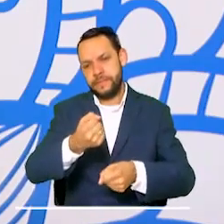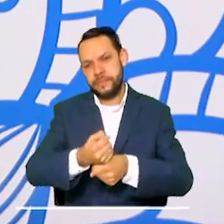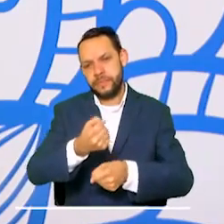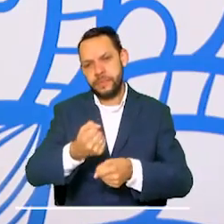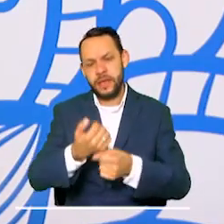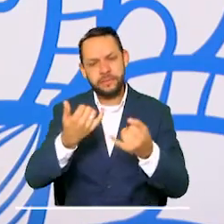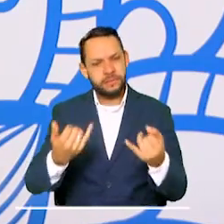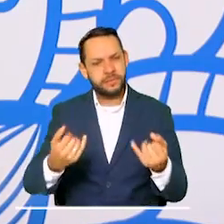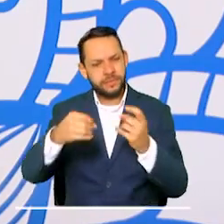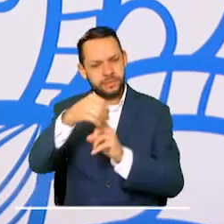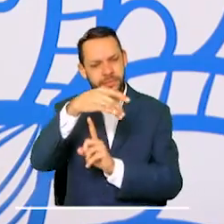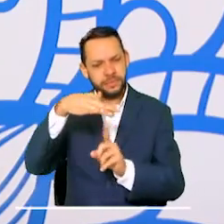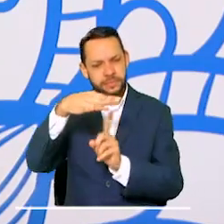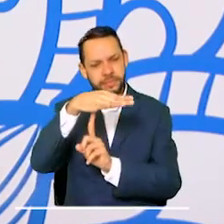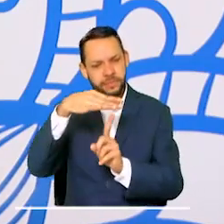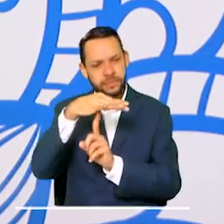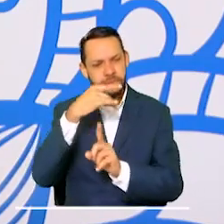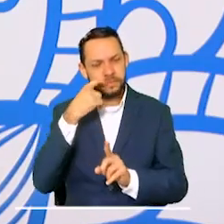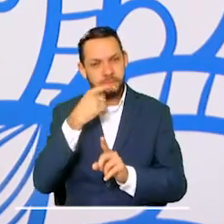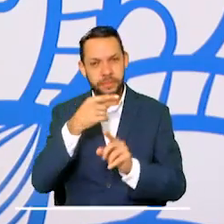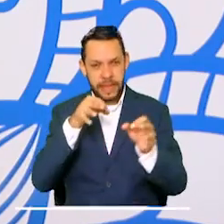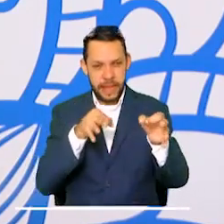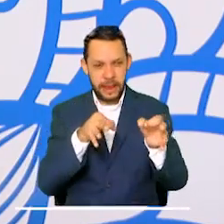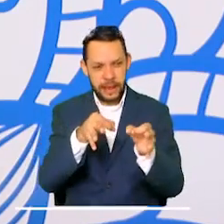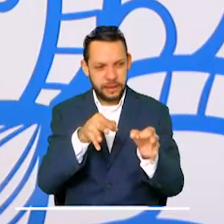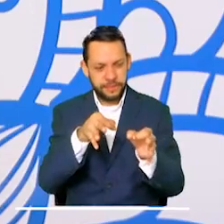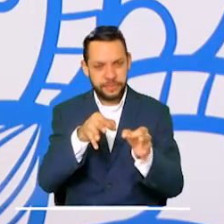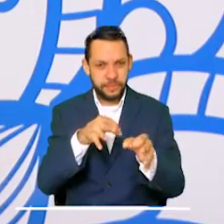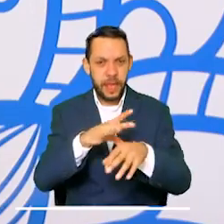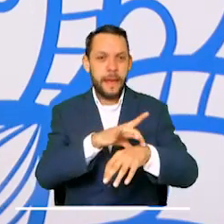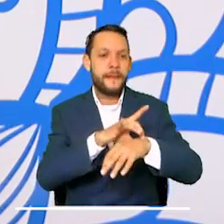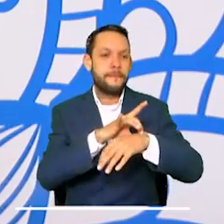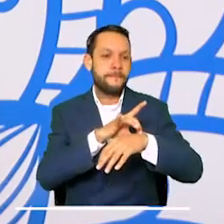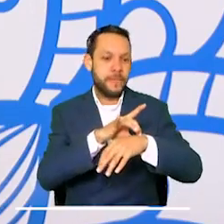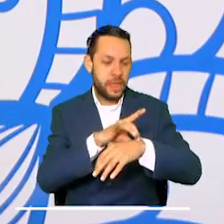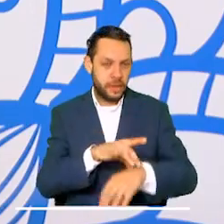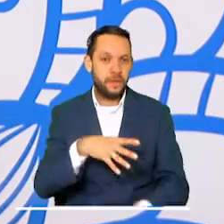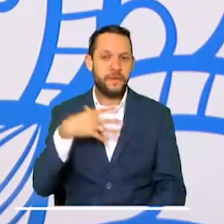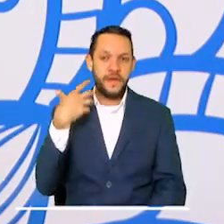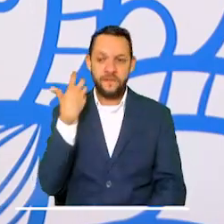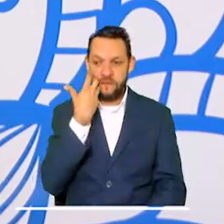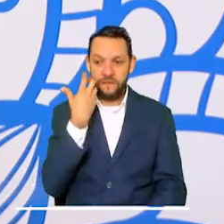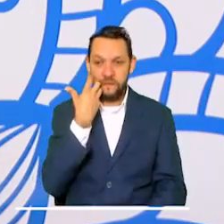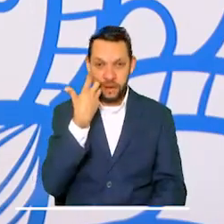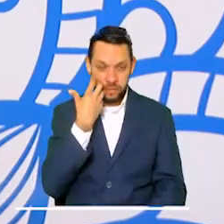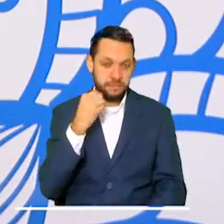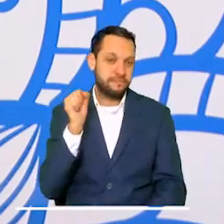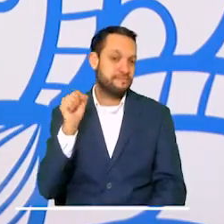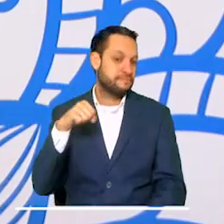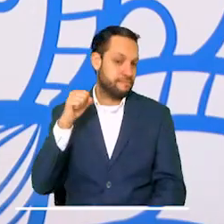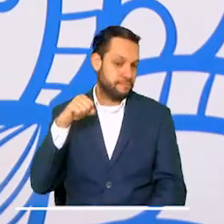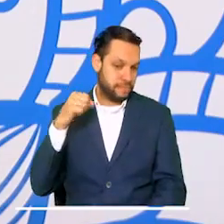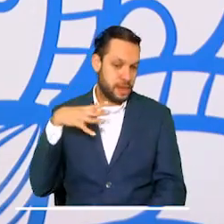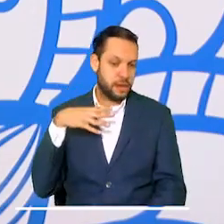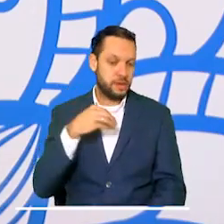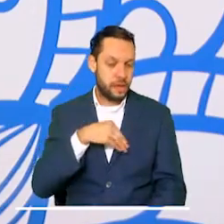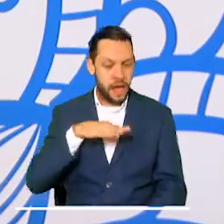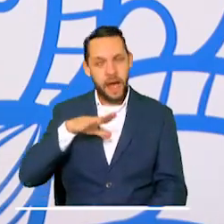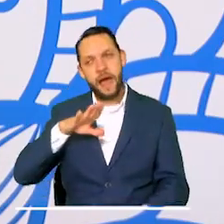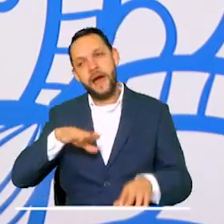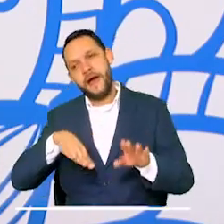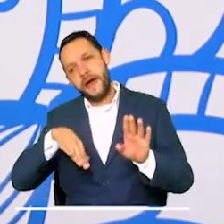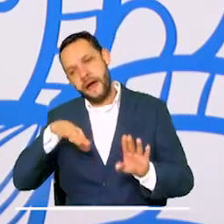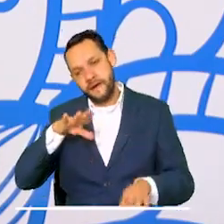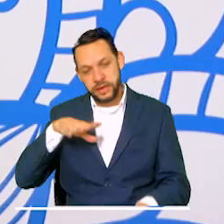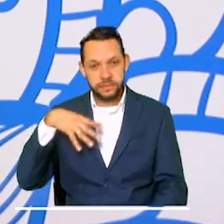en contexto a todos nuestros televidentes. Los médicos también nos enfermamos, no crean que no, nosotros no somos, a veces nos